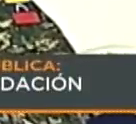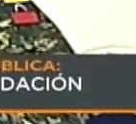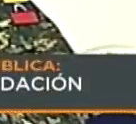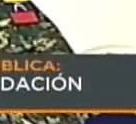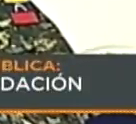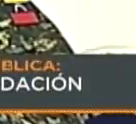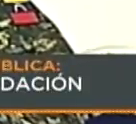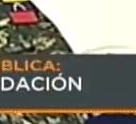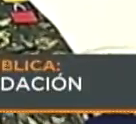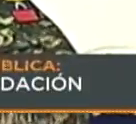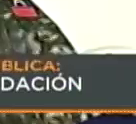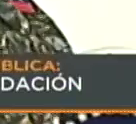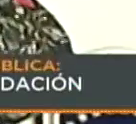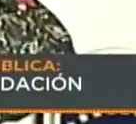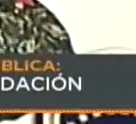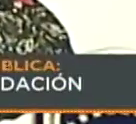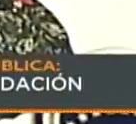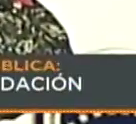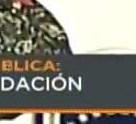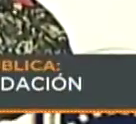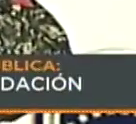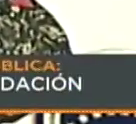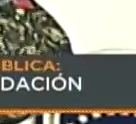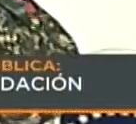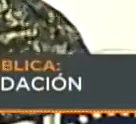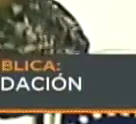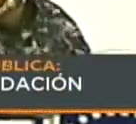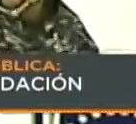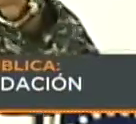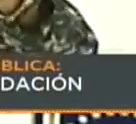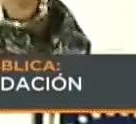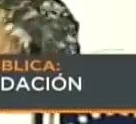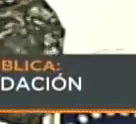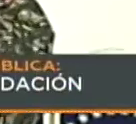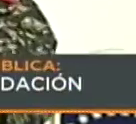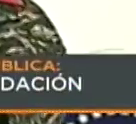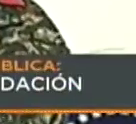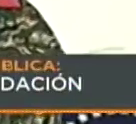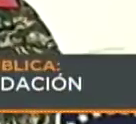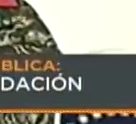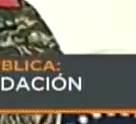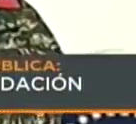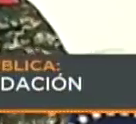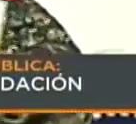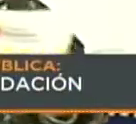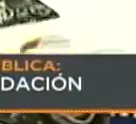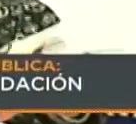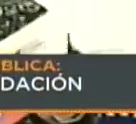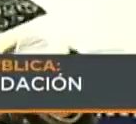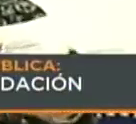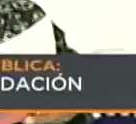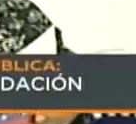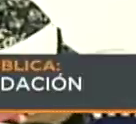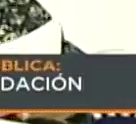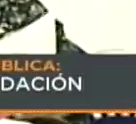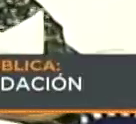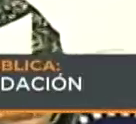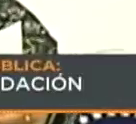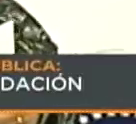más. Por ejemplo, fíjense una cosa que hay que llamar la atención, interesante.